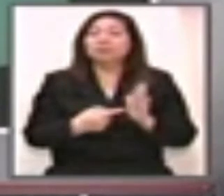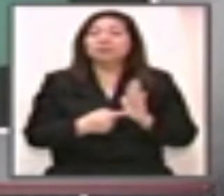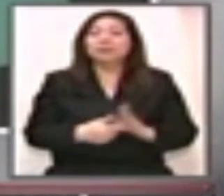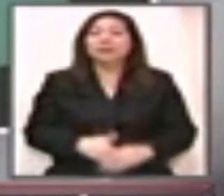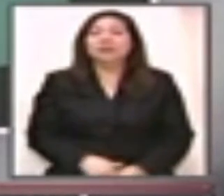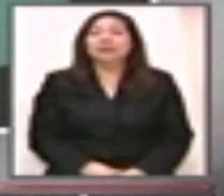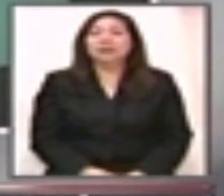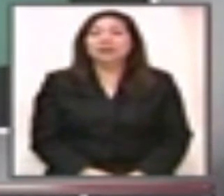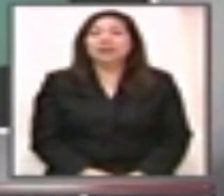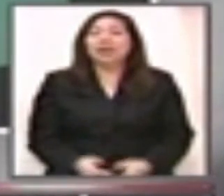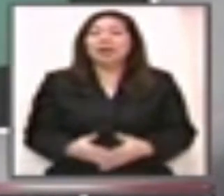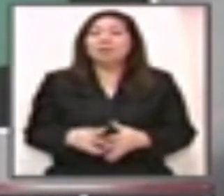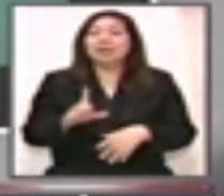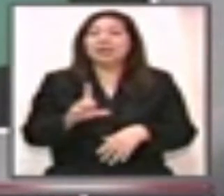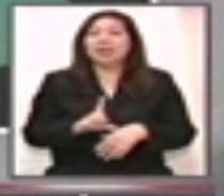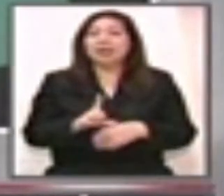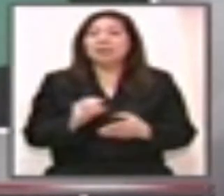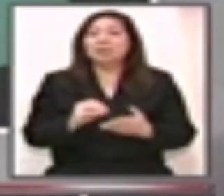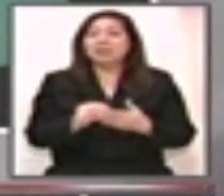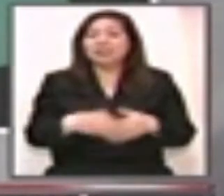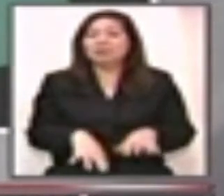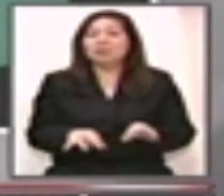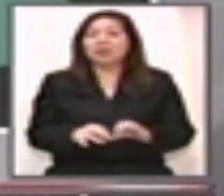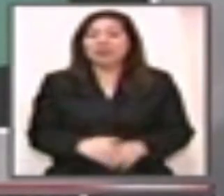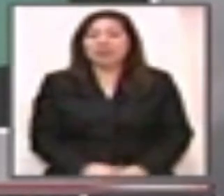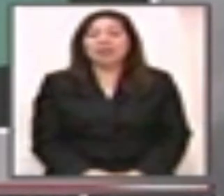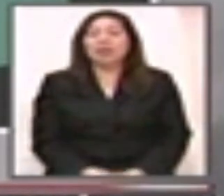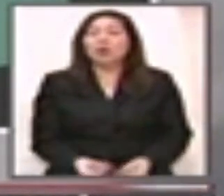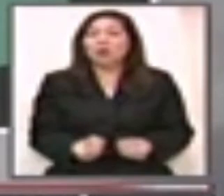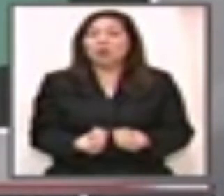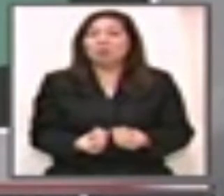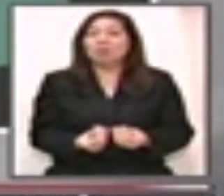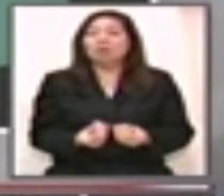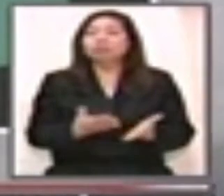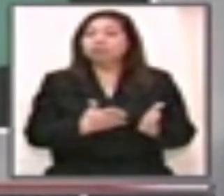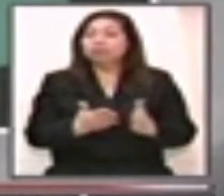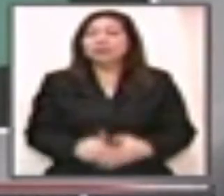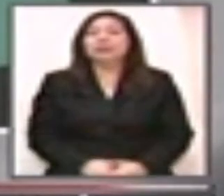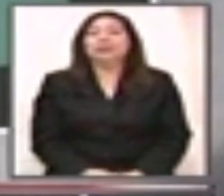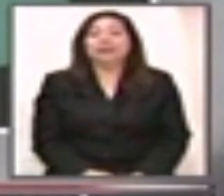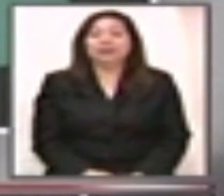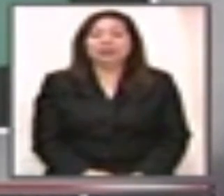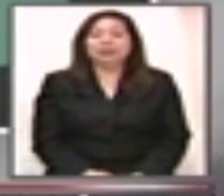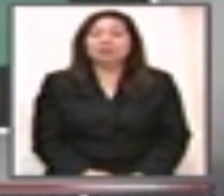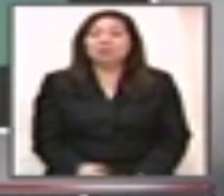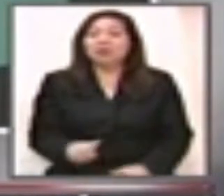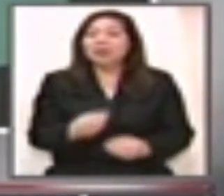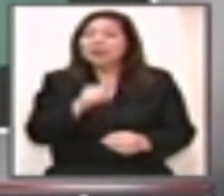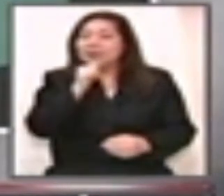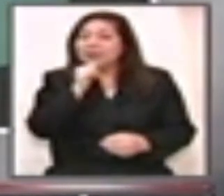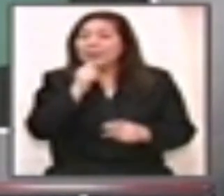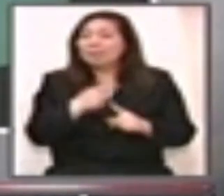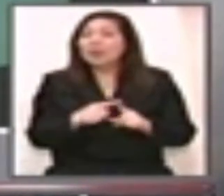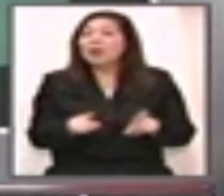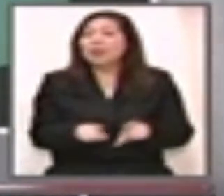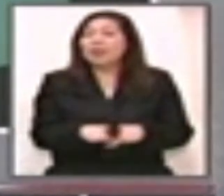presencia a nivel de América Latina, es la más importante. Así como Expoalimentaria, hecha por el sector privado, pero